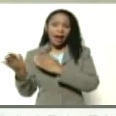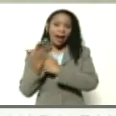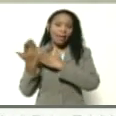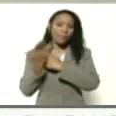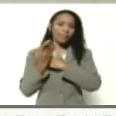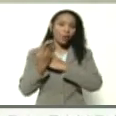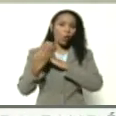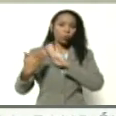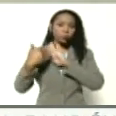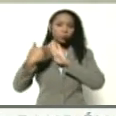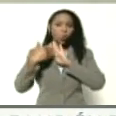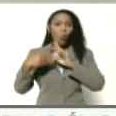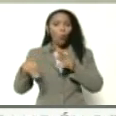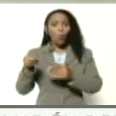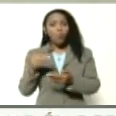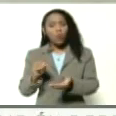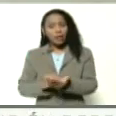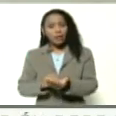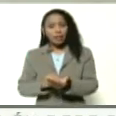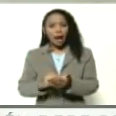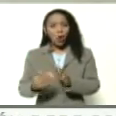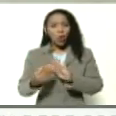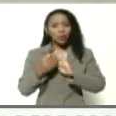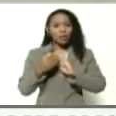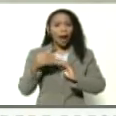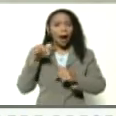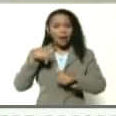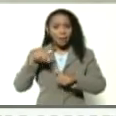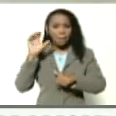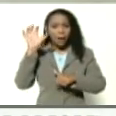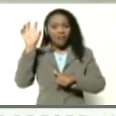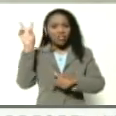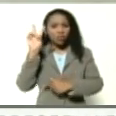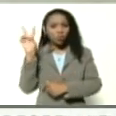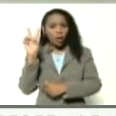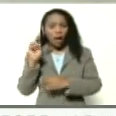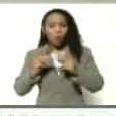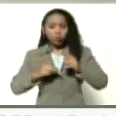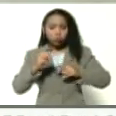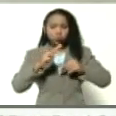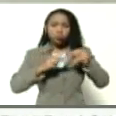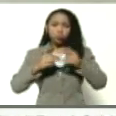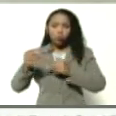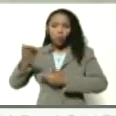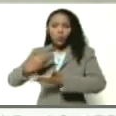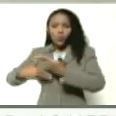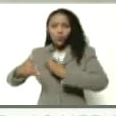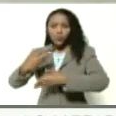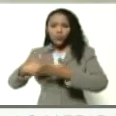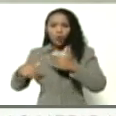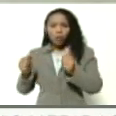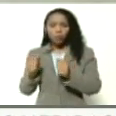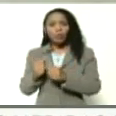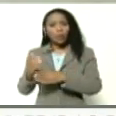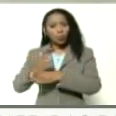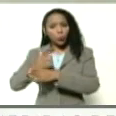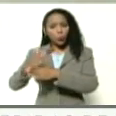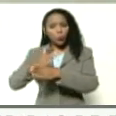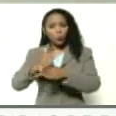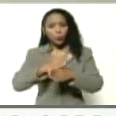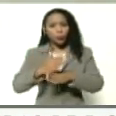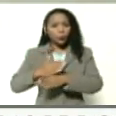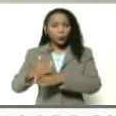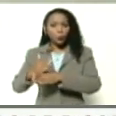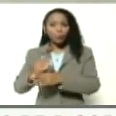unilaterales impuestas contra nuestro país y construyamos la convivencia en el disenso más que en el